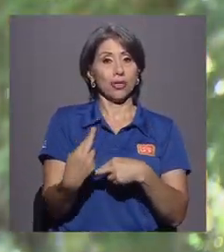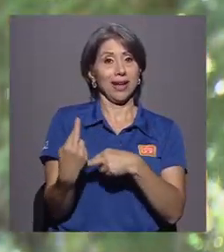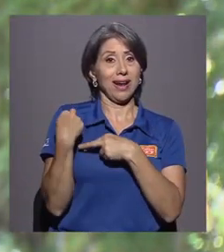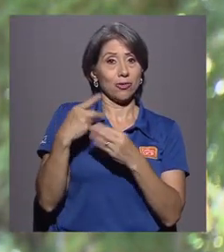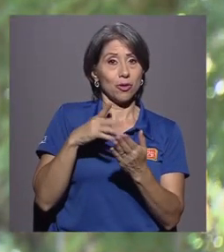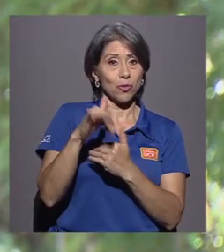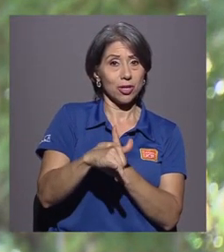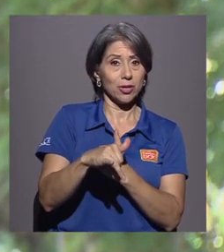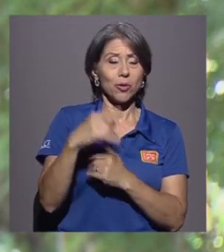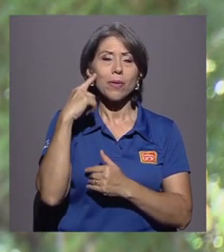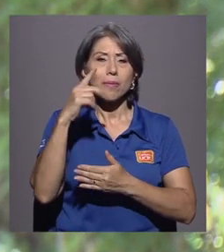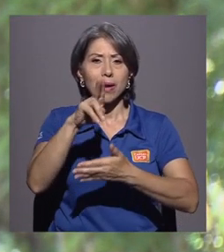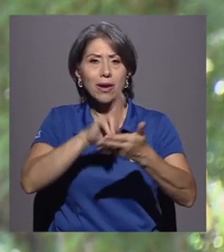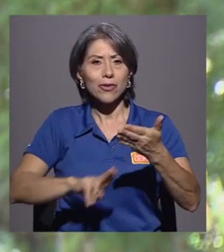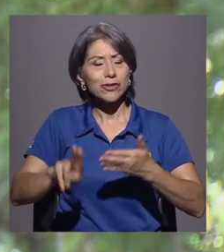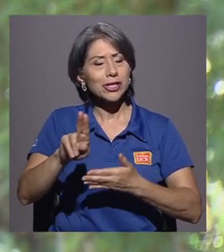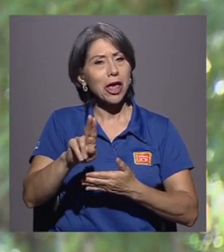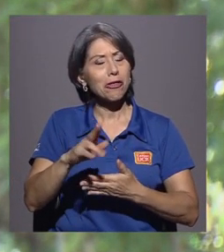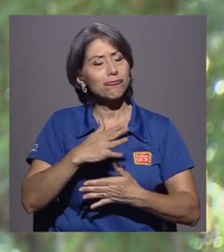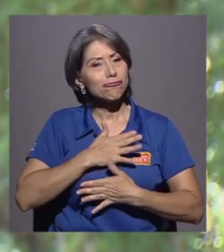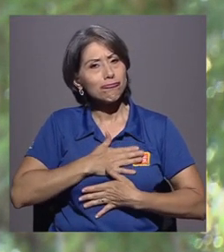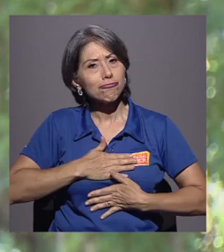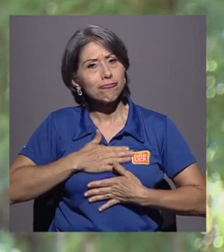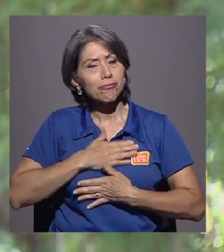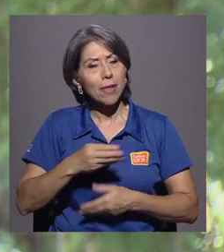proyecto es un placer brindarle